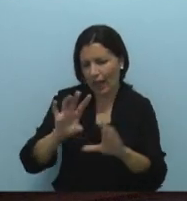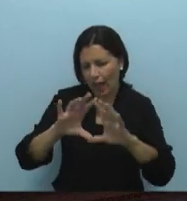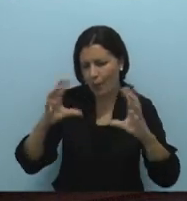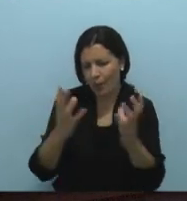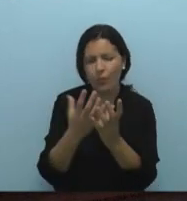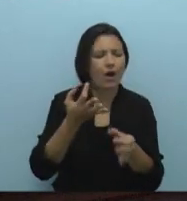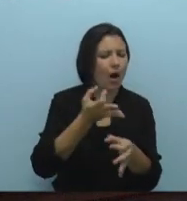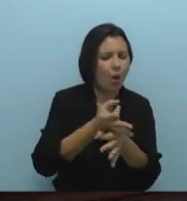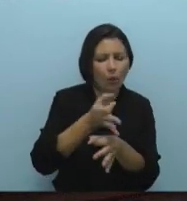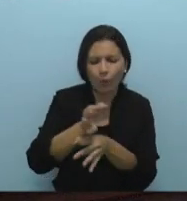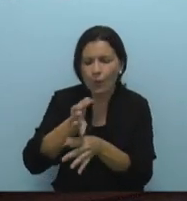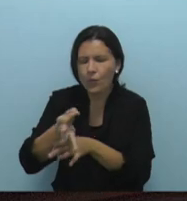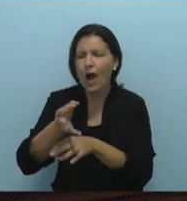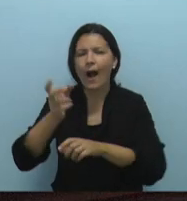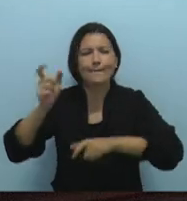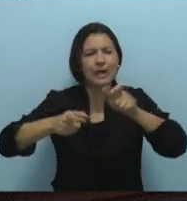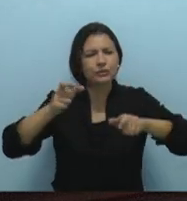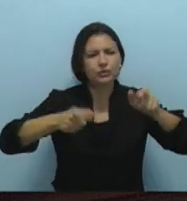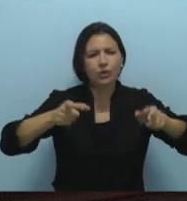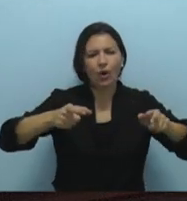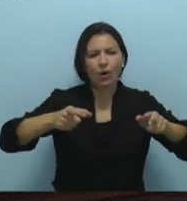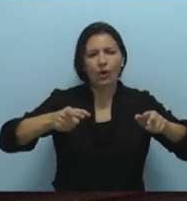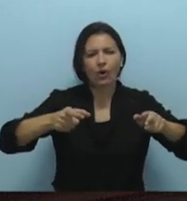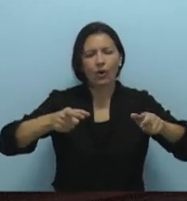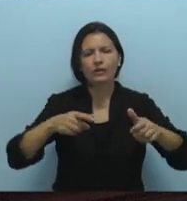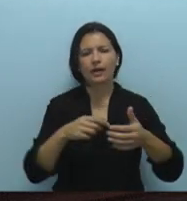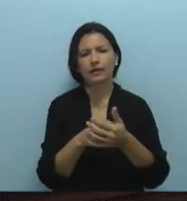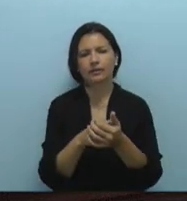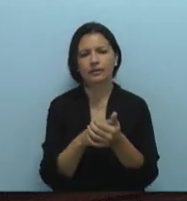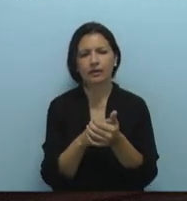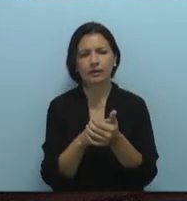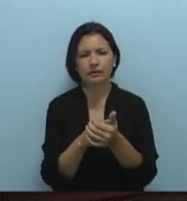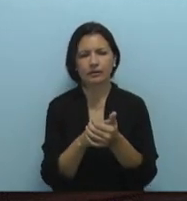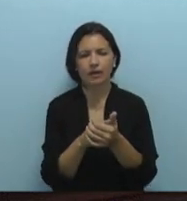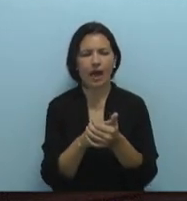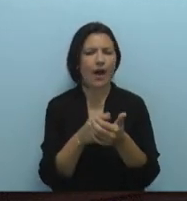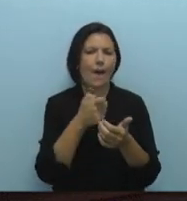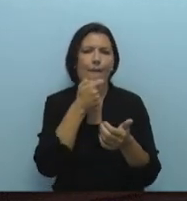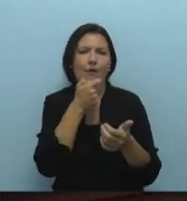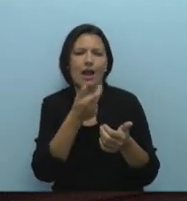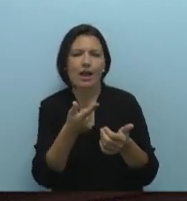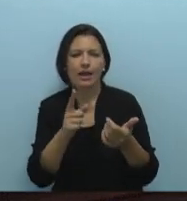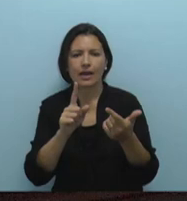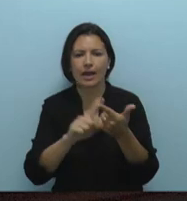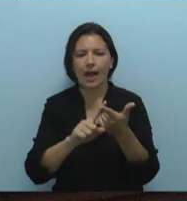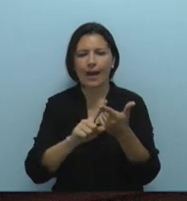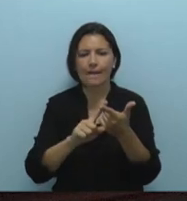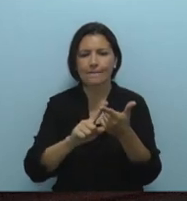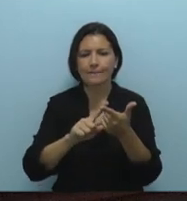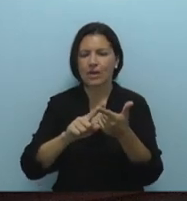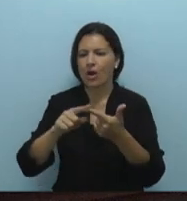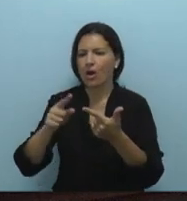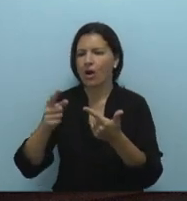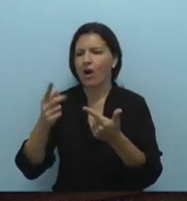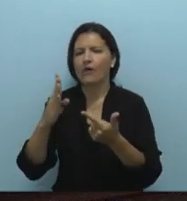educar ciudadanos, de empezar a hablar de cuestiones como el cuidado del entorno natural,